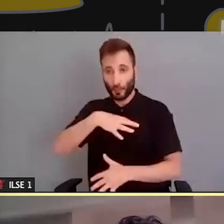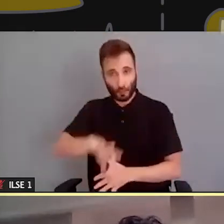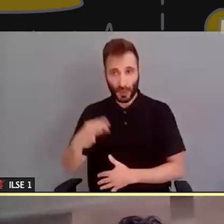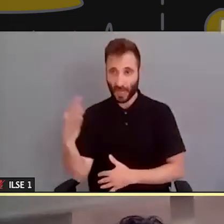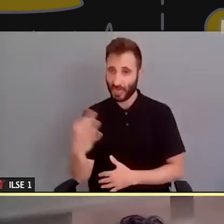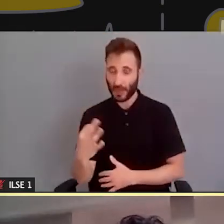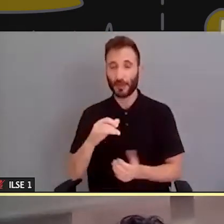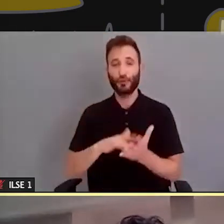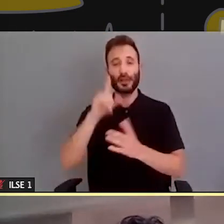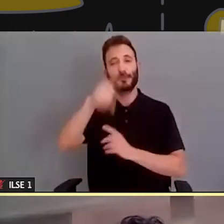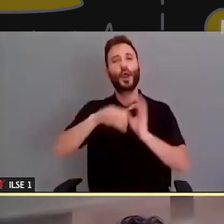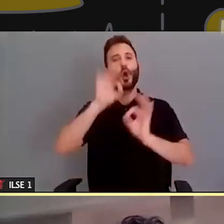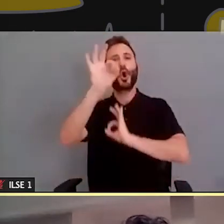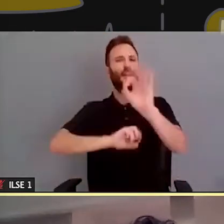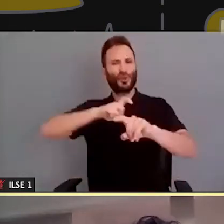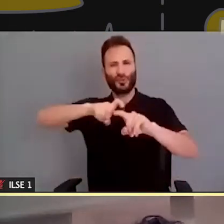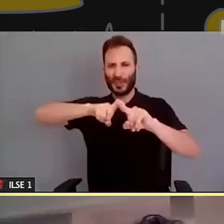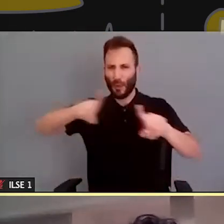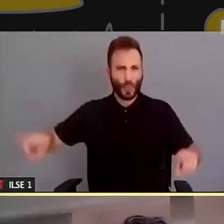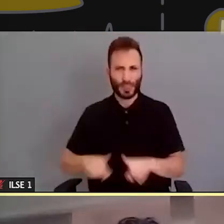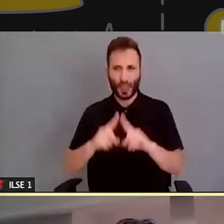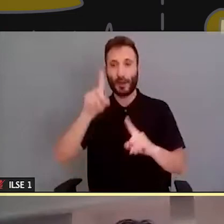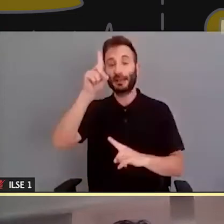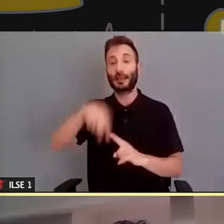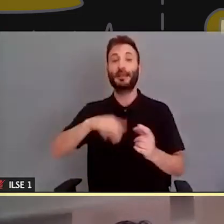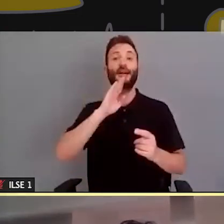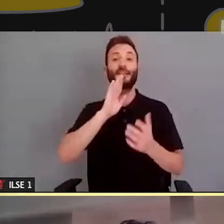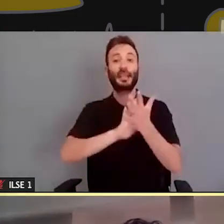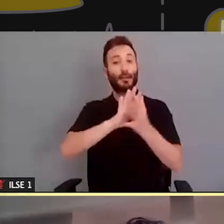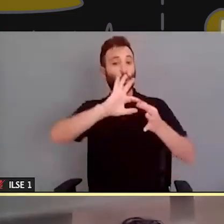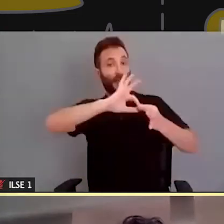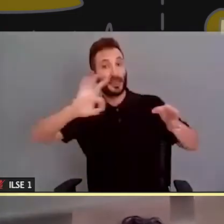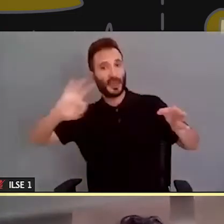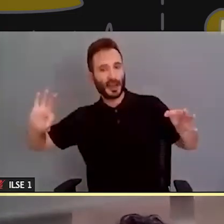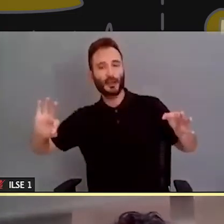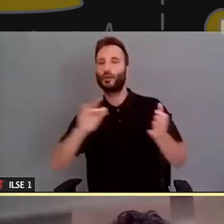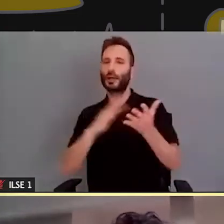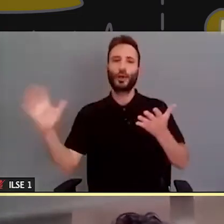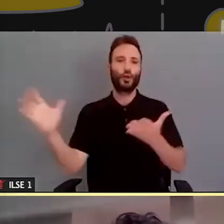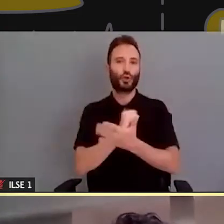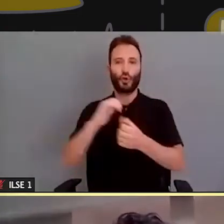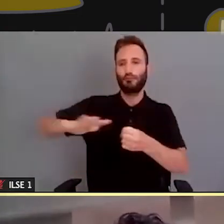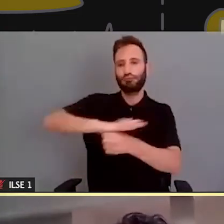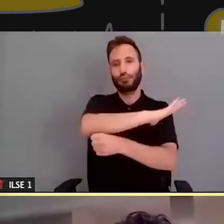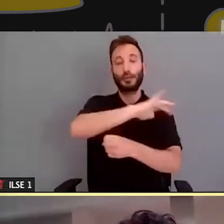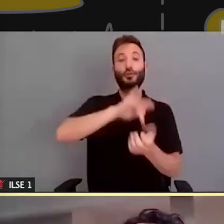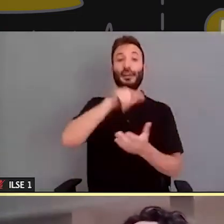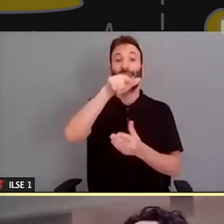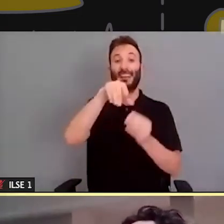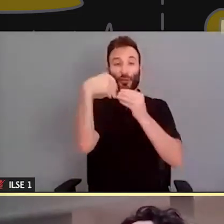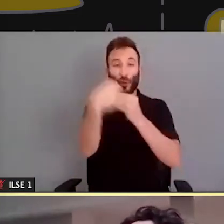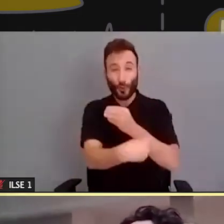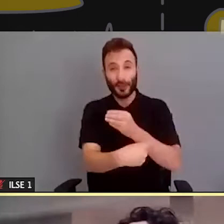de organización, como hemos dicho, abarca toda la cadena de valor, con lo cual, bueno, pues es un documento que